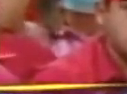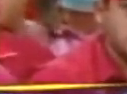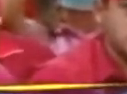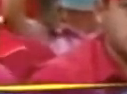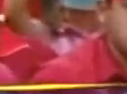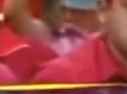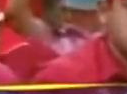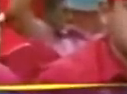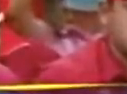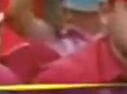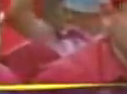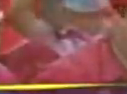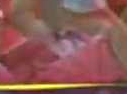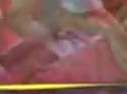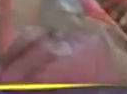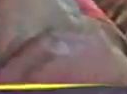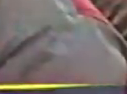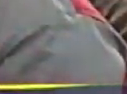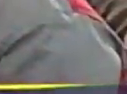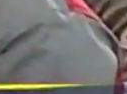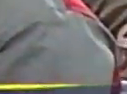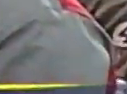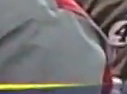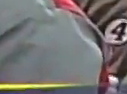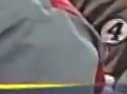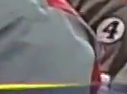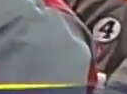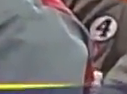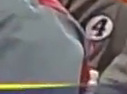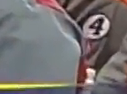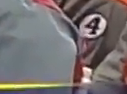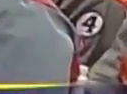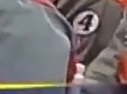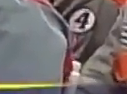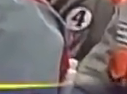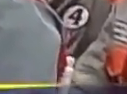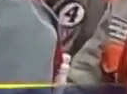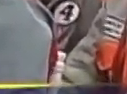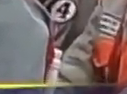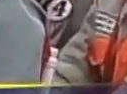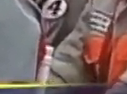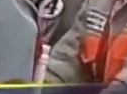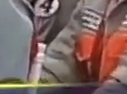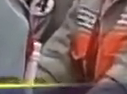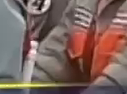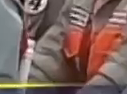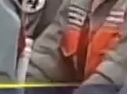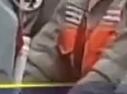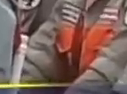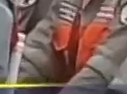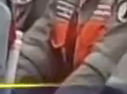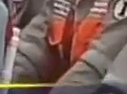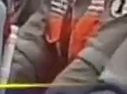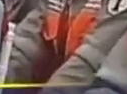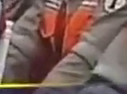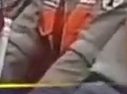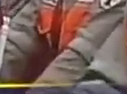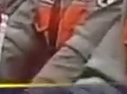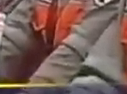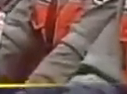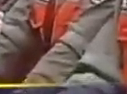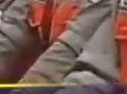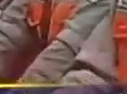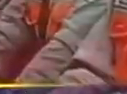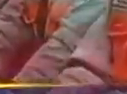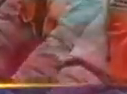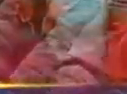El cual la derecha venezolana golpista atentó contra la estabilidad del pueblo heroico venezolano.